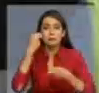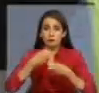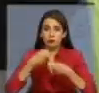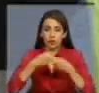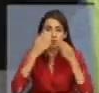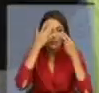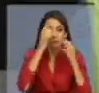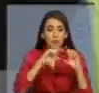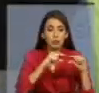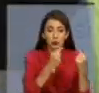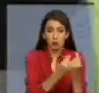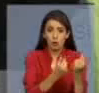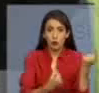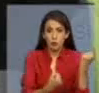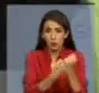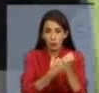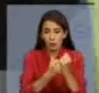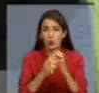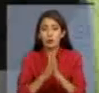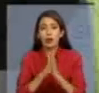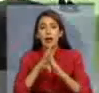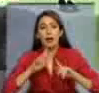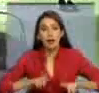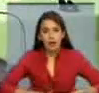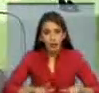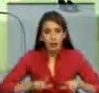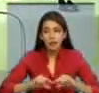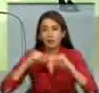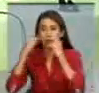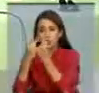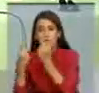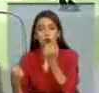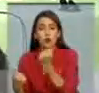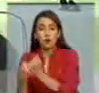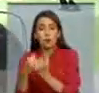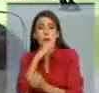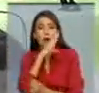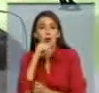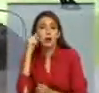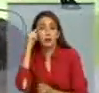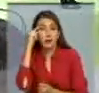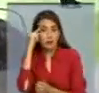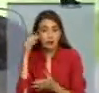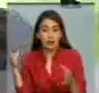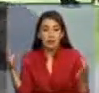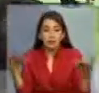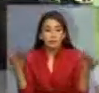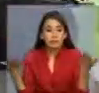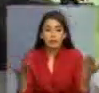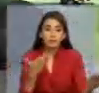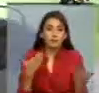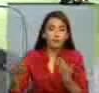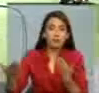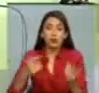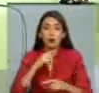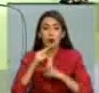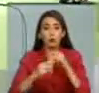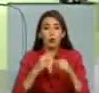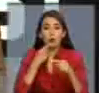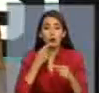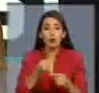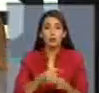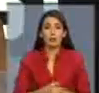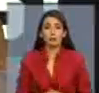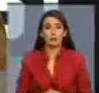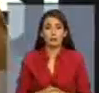el mensaje lo dio su presidente José Serrano, quien calificó de espuria la decisión anunciada ayer por la dirigencia nacional del movimiento de gobierno. No